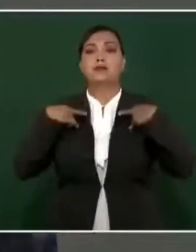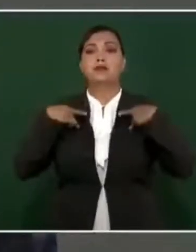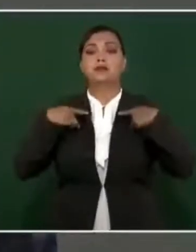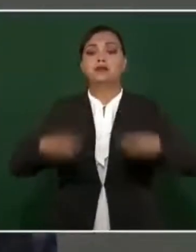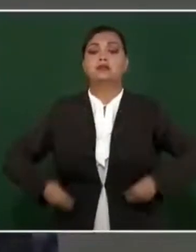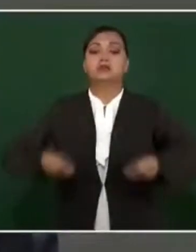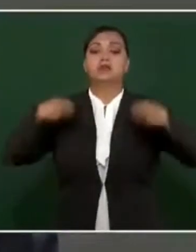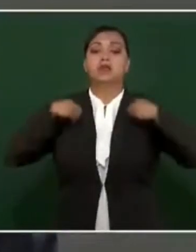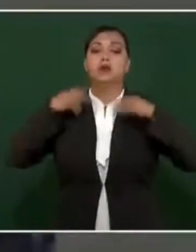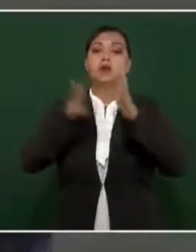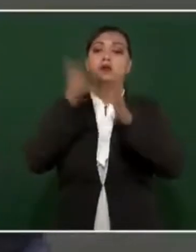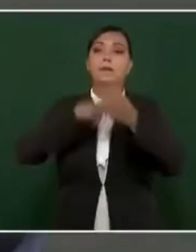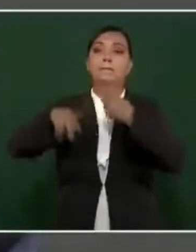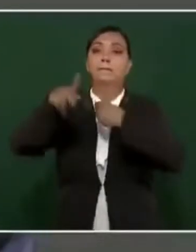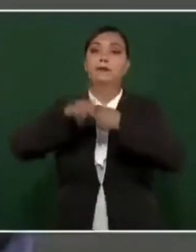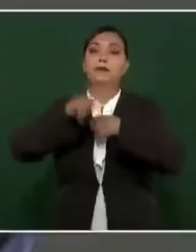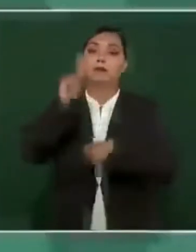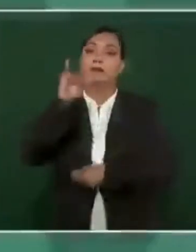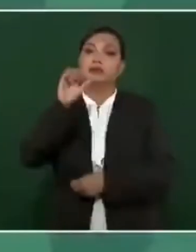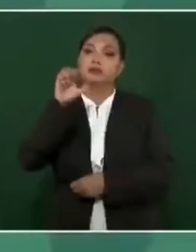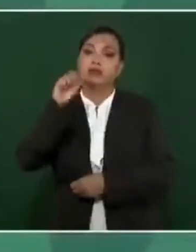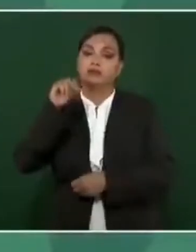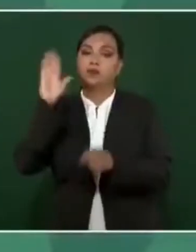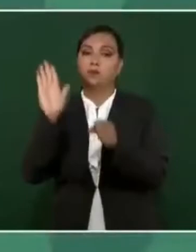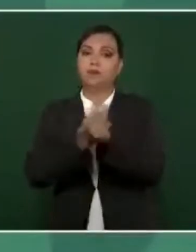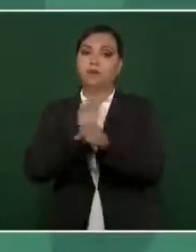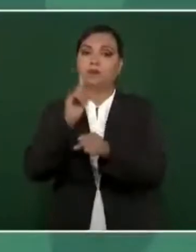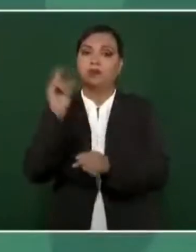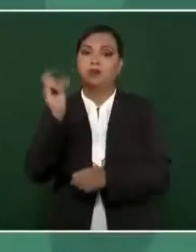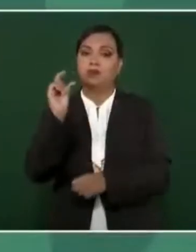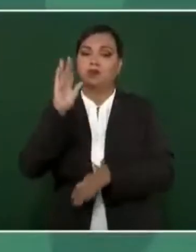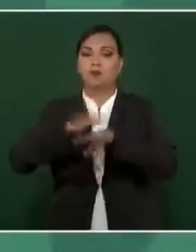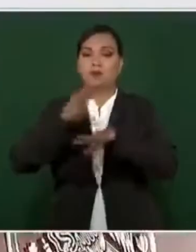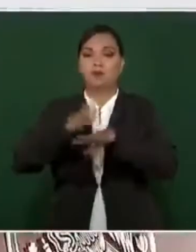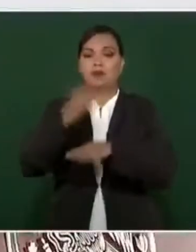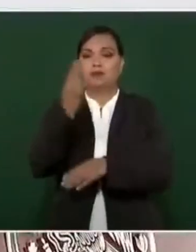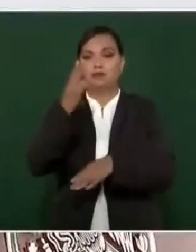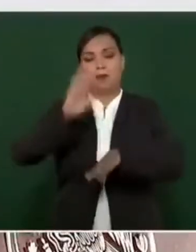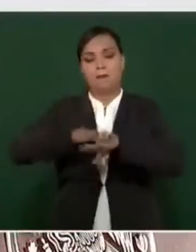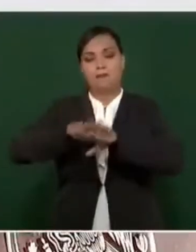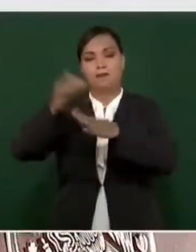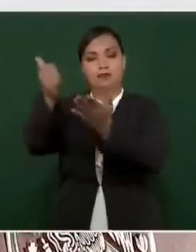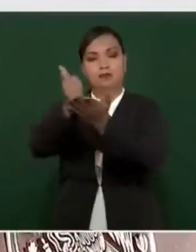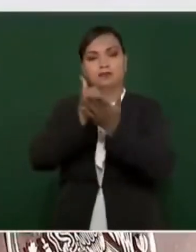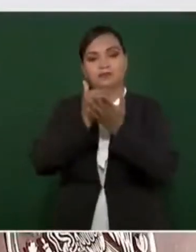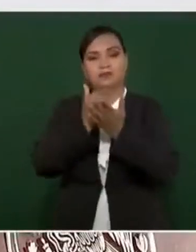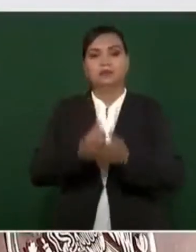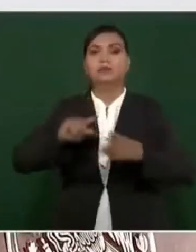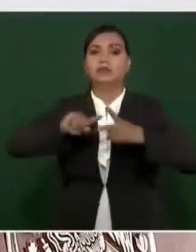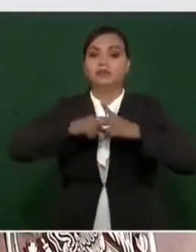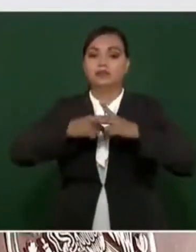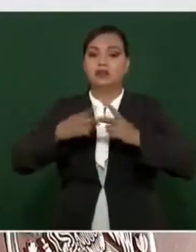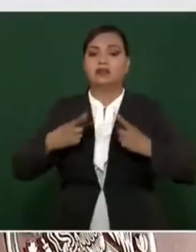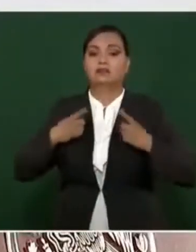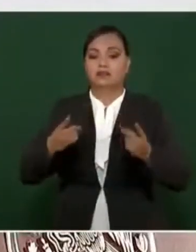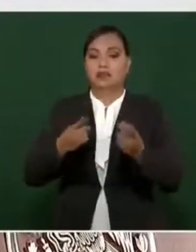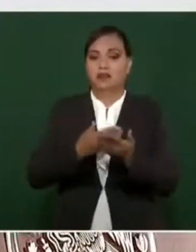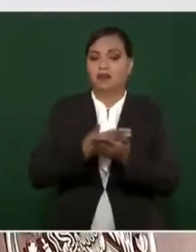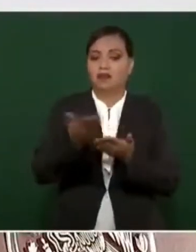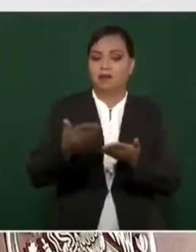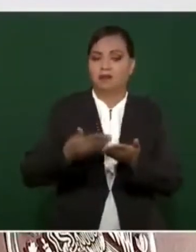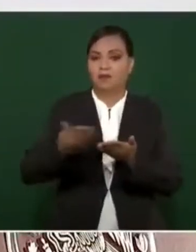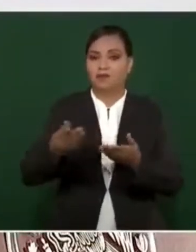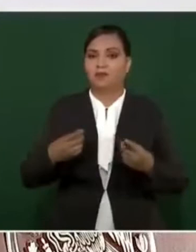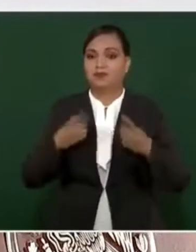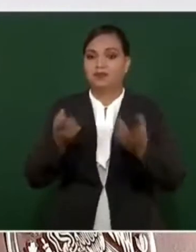ayudaron. Empezaron a mandar recursos a sus familiares y ese es un